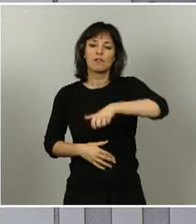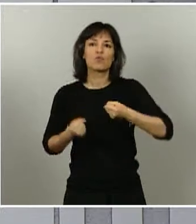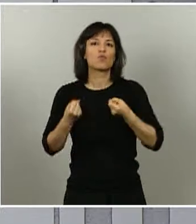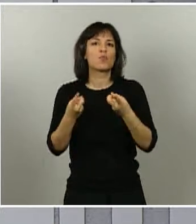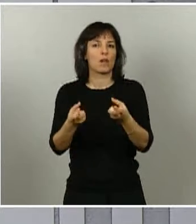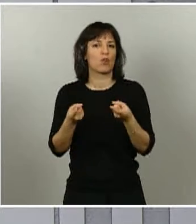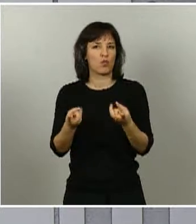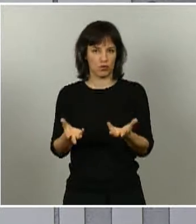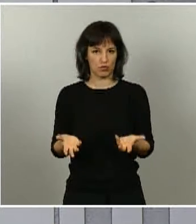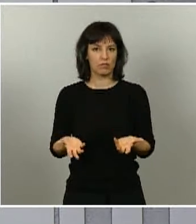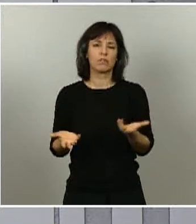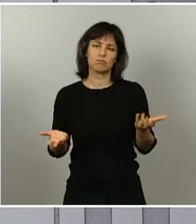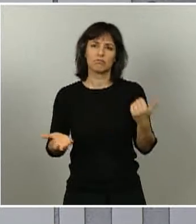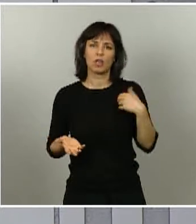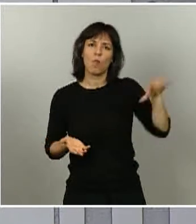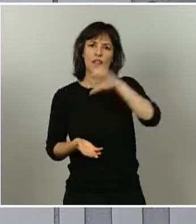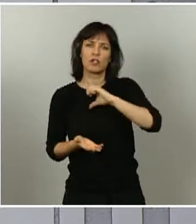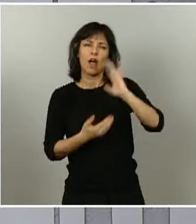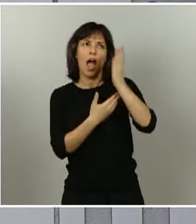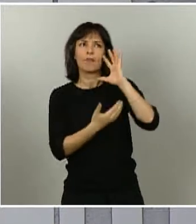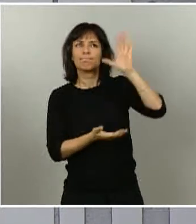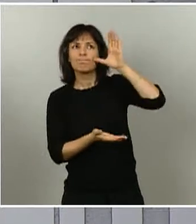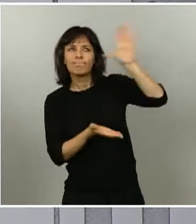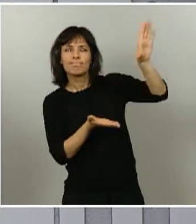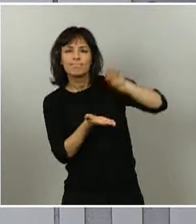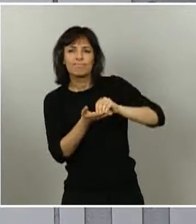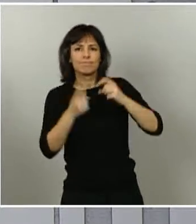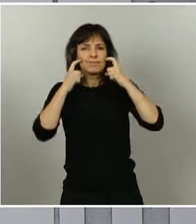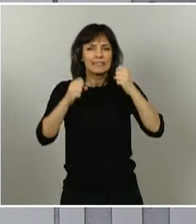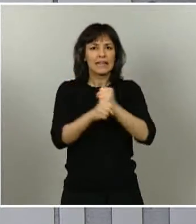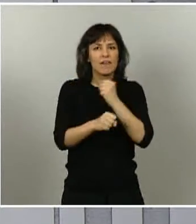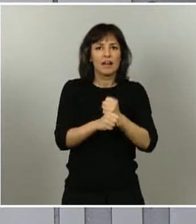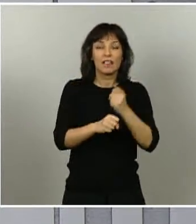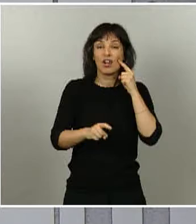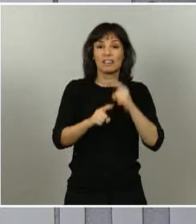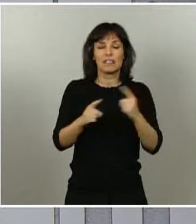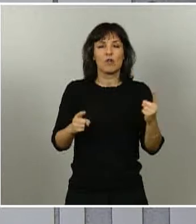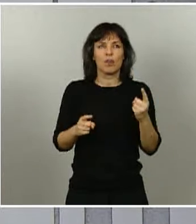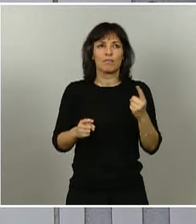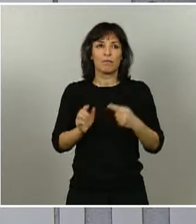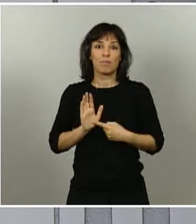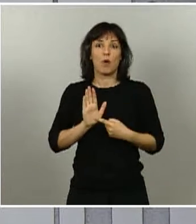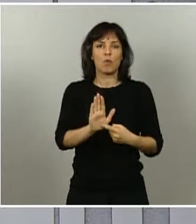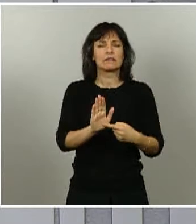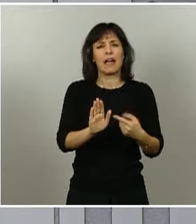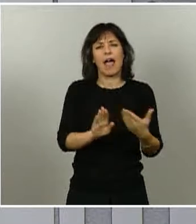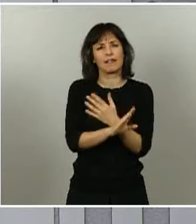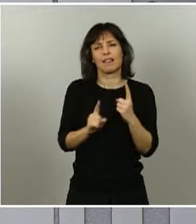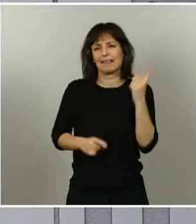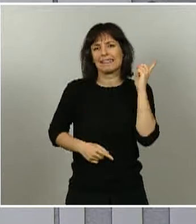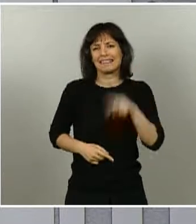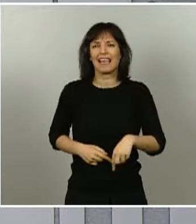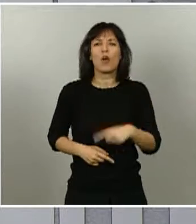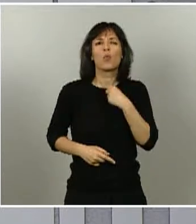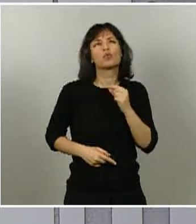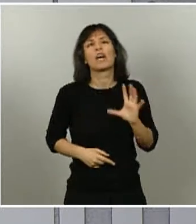escuchamos y estamos trabajando para intentar acercar una propuesta que de antemano sé y de entrada sé que evidentemente no es del gusto siempre de todos.